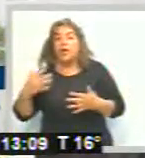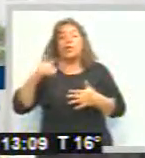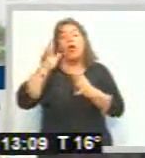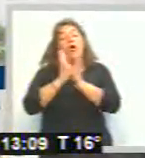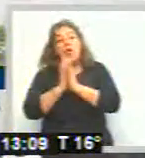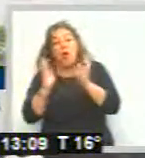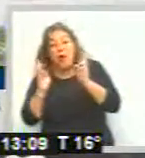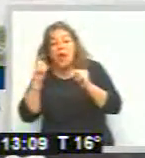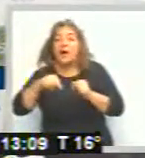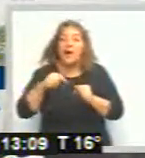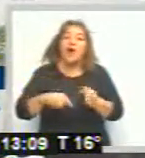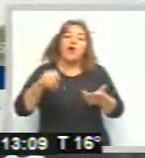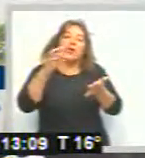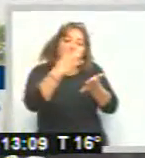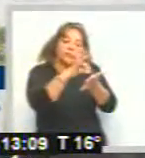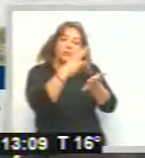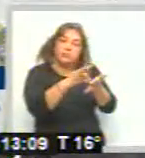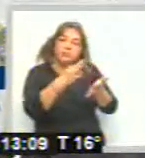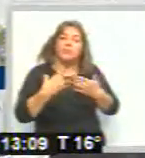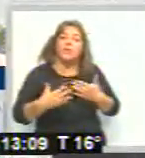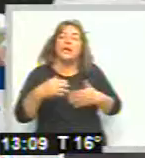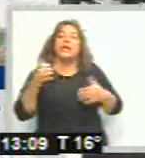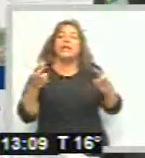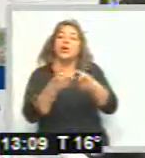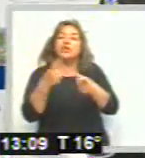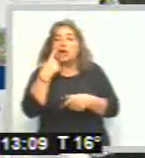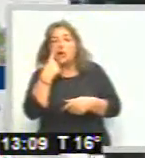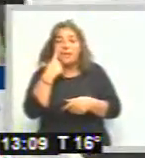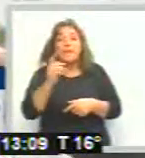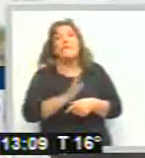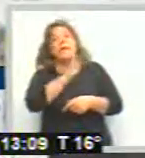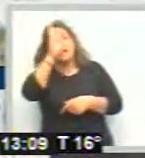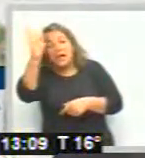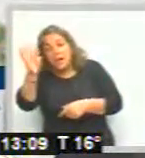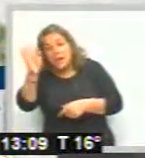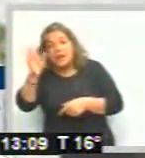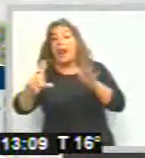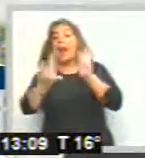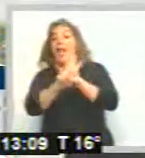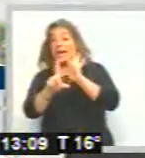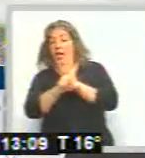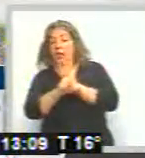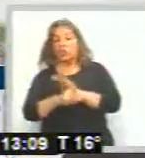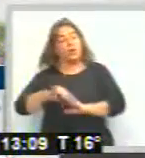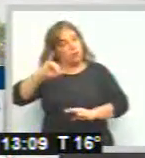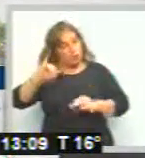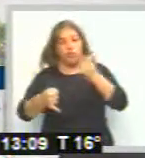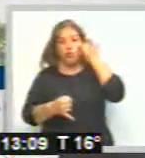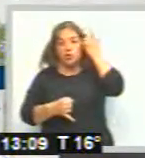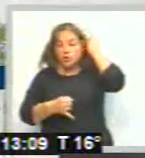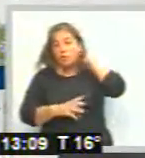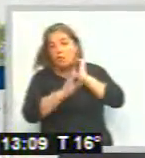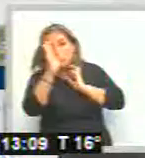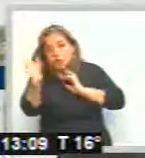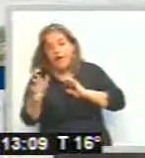trate, o sea, que tenga dictamen favorable para que hoy se trate. ¿Van a ir a la legislatura? Sí, por supuesto que sí, vamos a estar